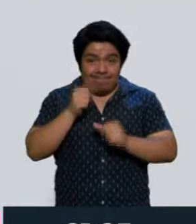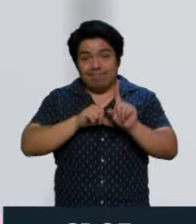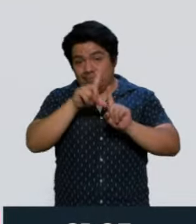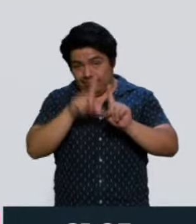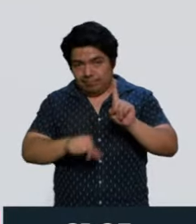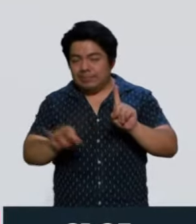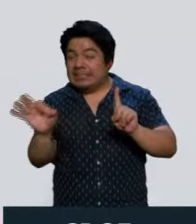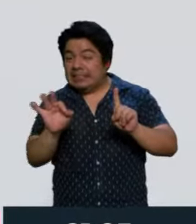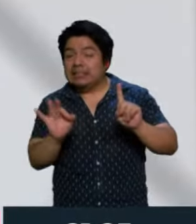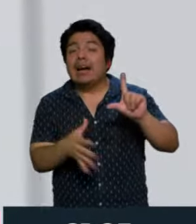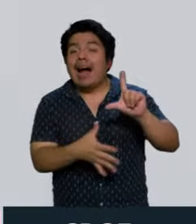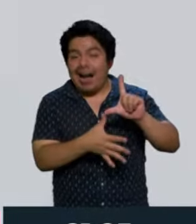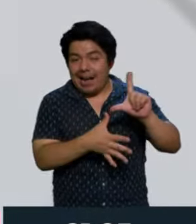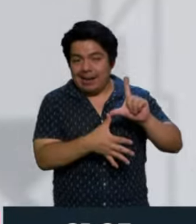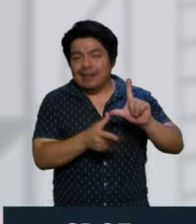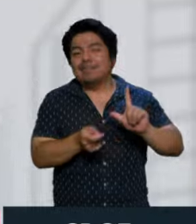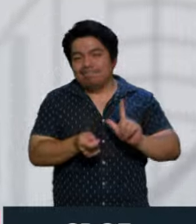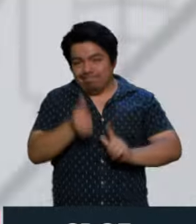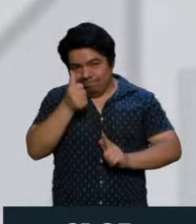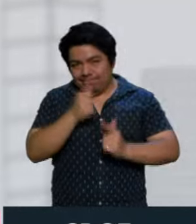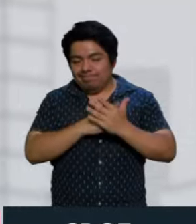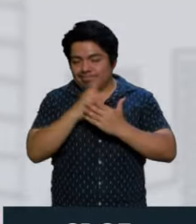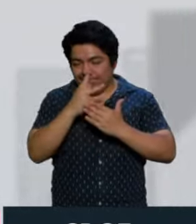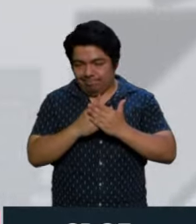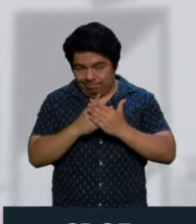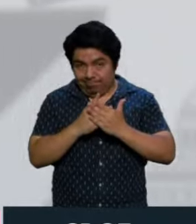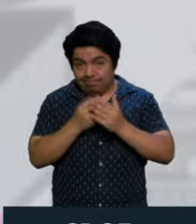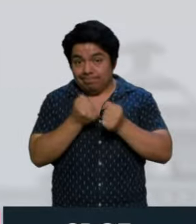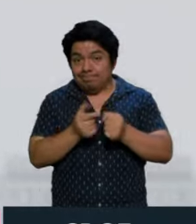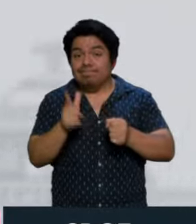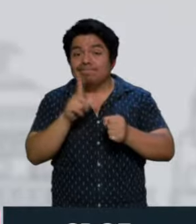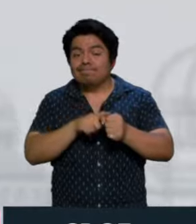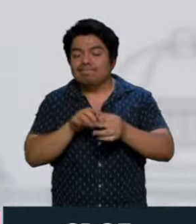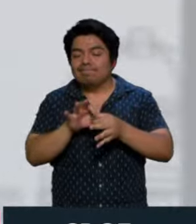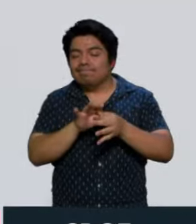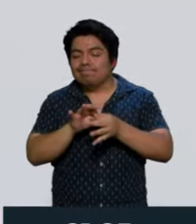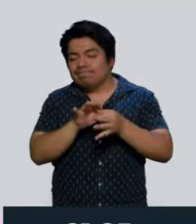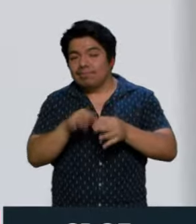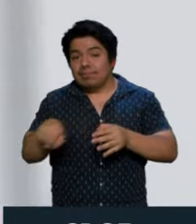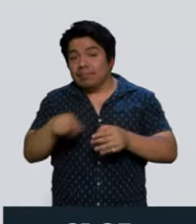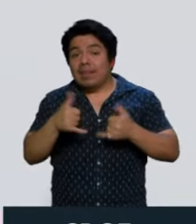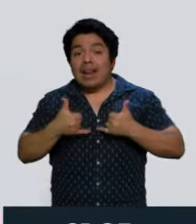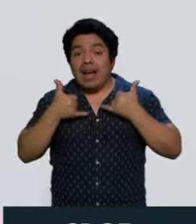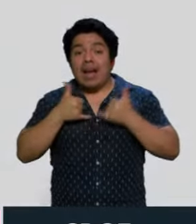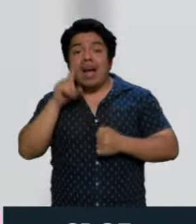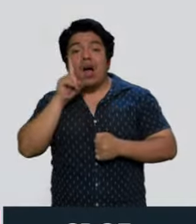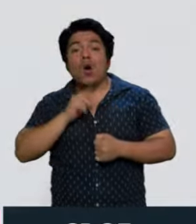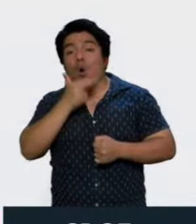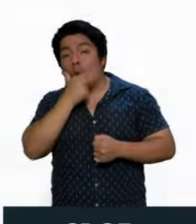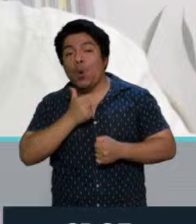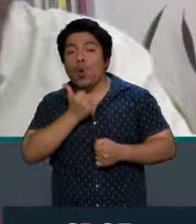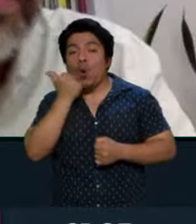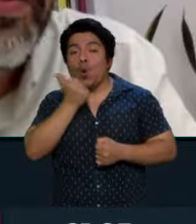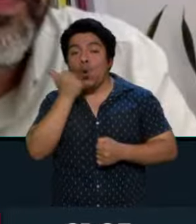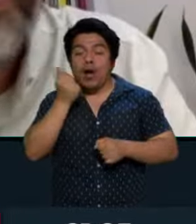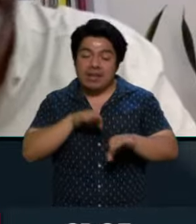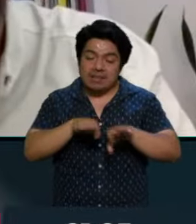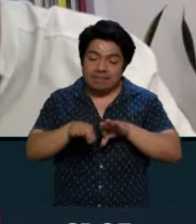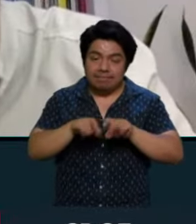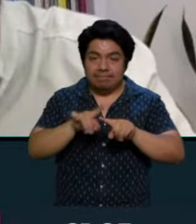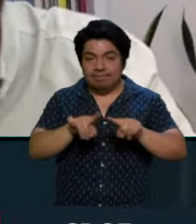América Latina también, de un programa integral de vivienda social en renta para jóvenes, para estudiantes, para jóvenes trabajadores y